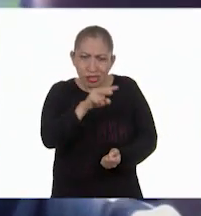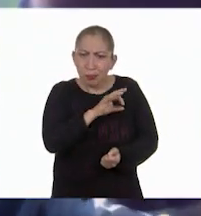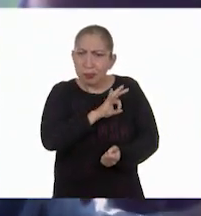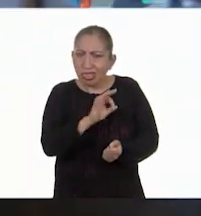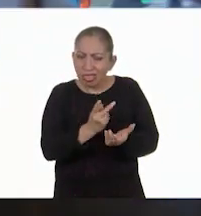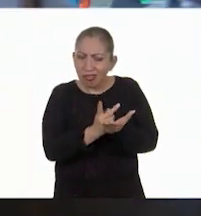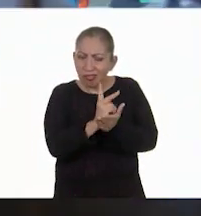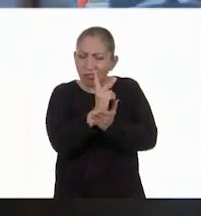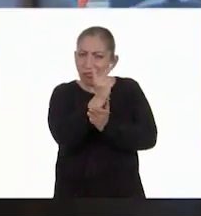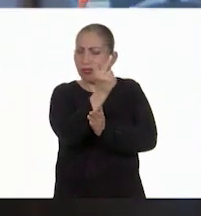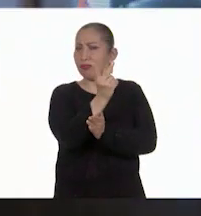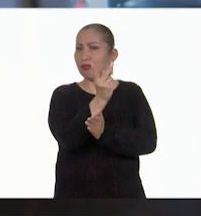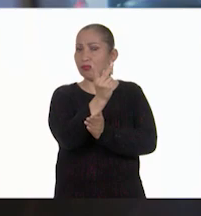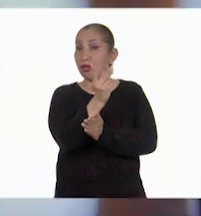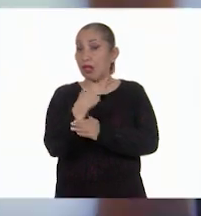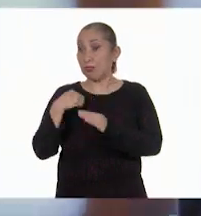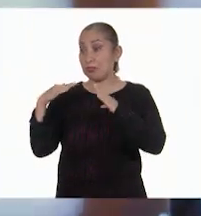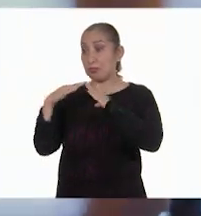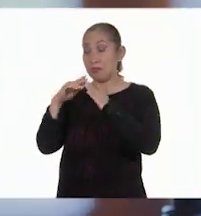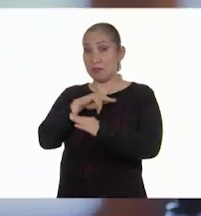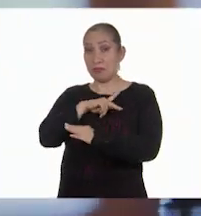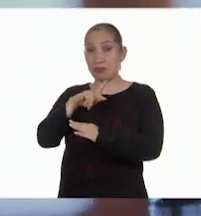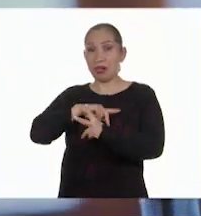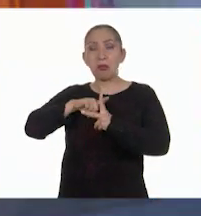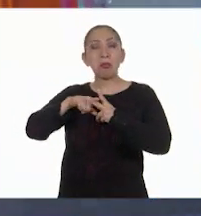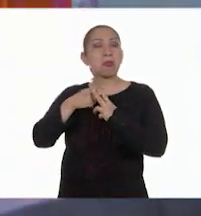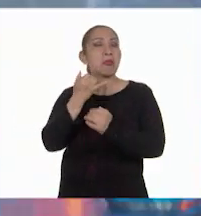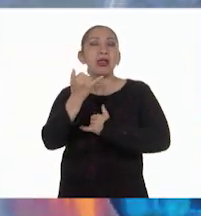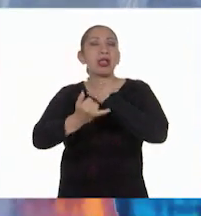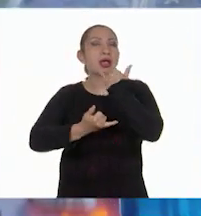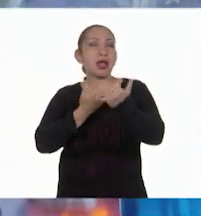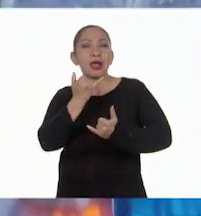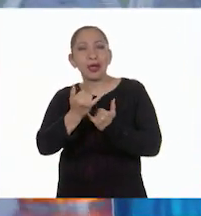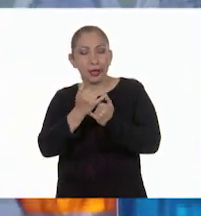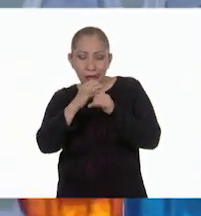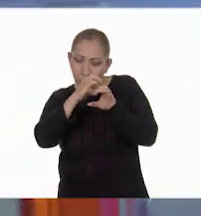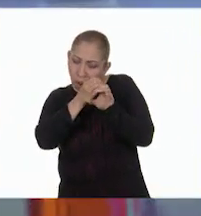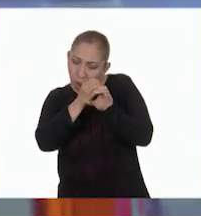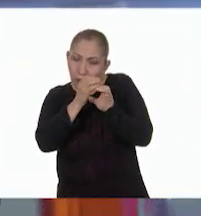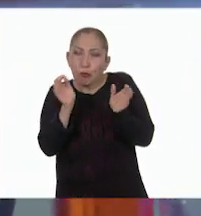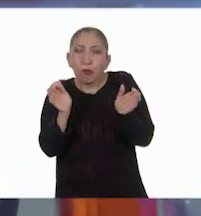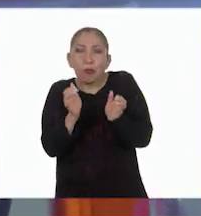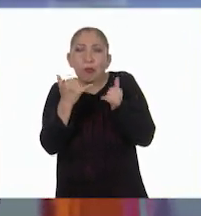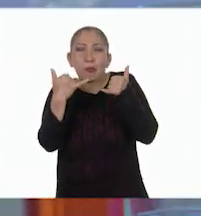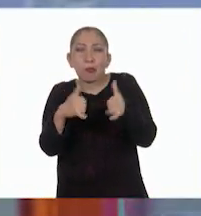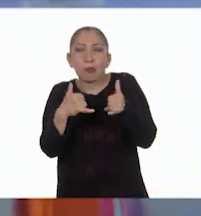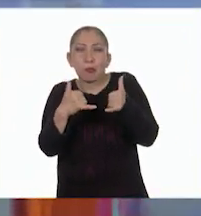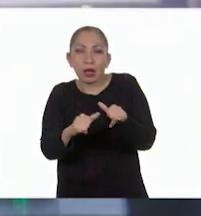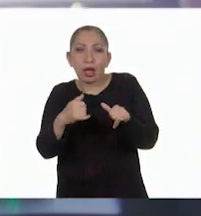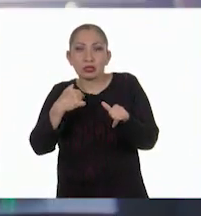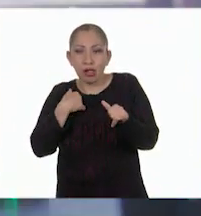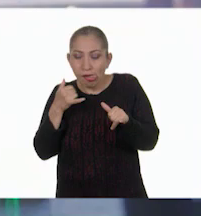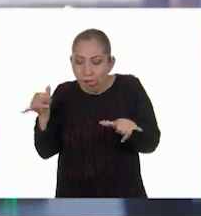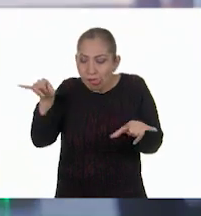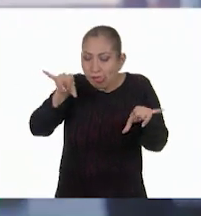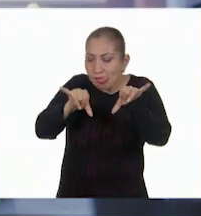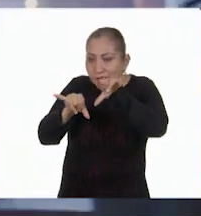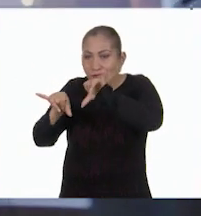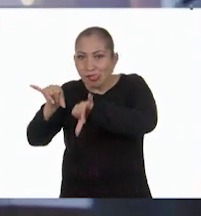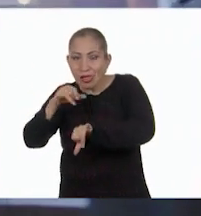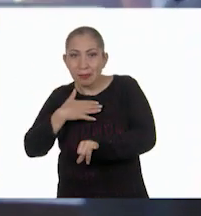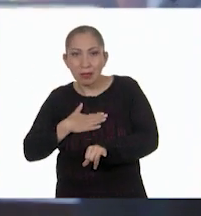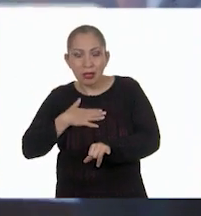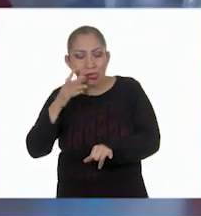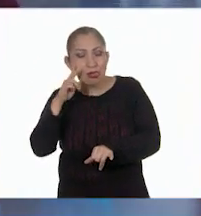pudiera crecer. En mi casa todo empezó con un juego, con mi pequeño microscopio. A veces mezclando cosas en el baño